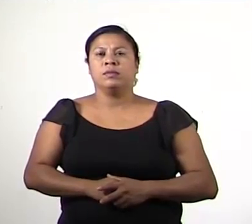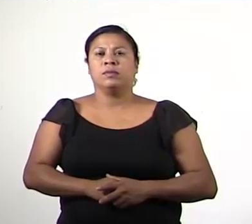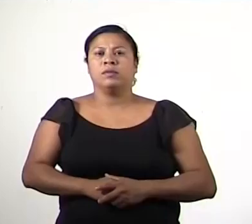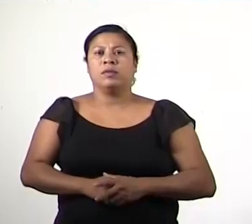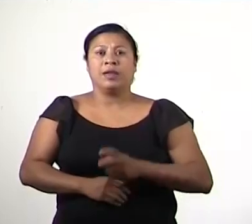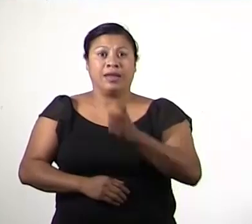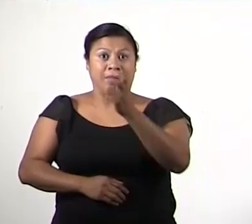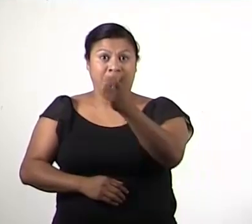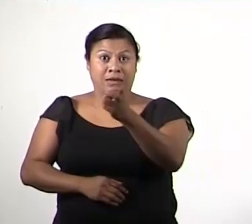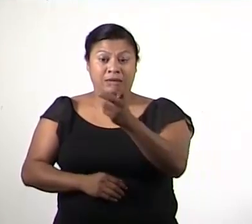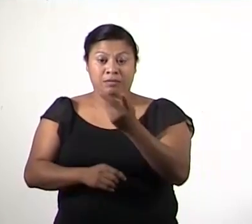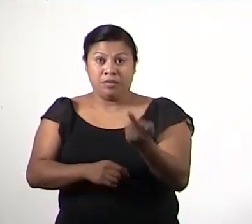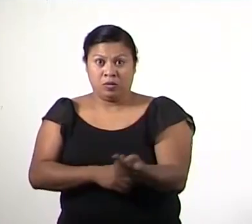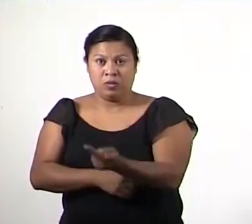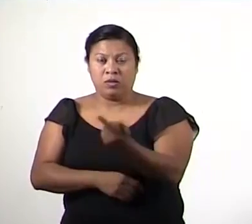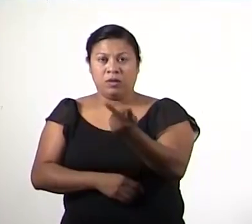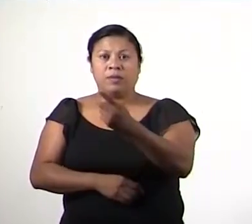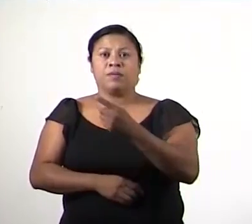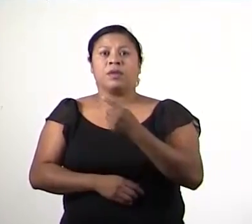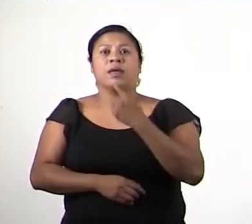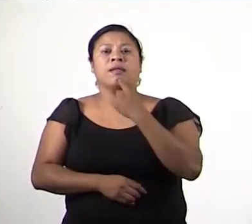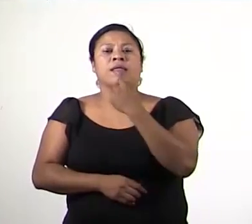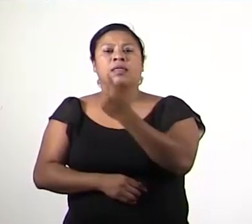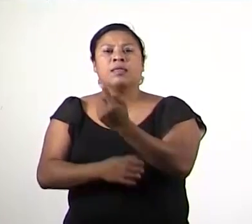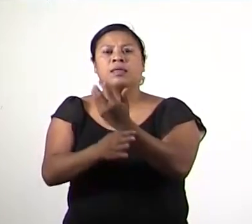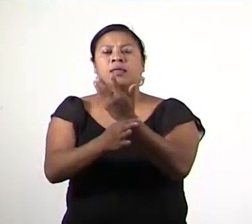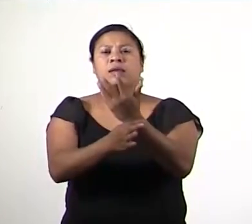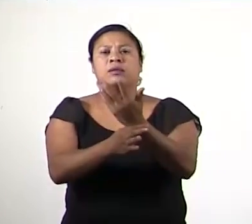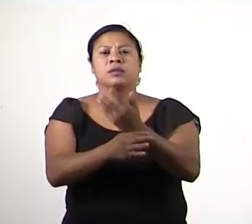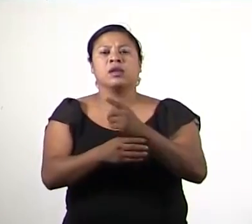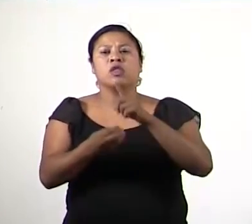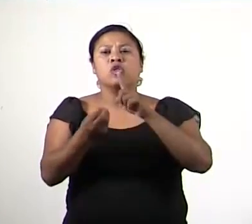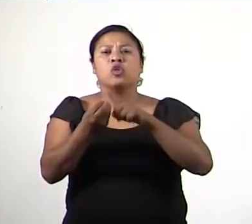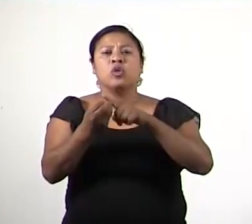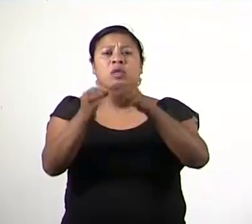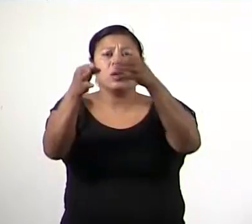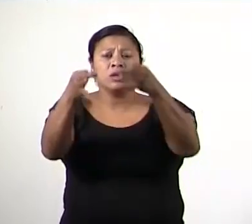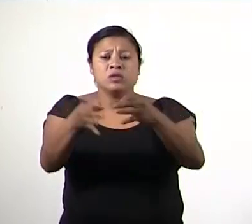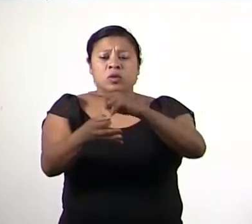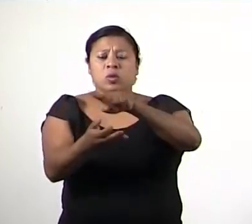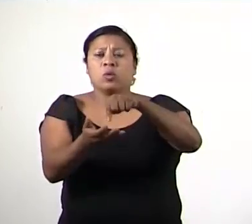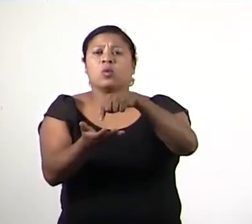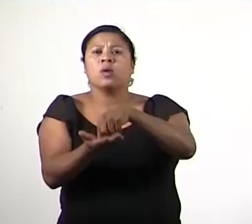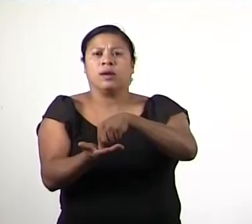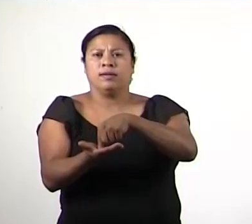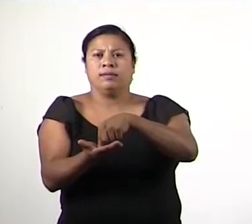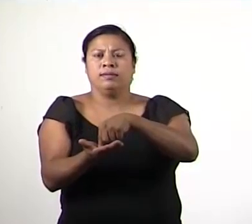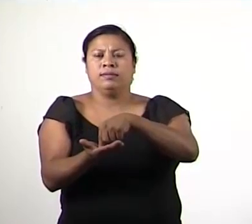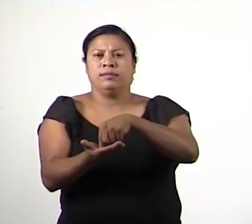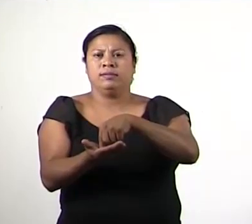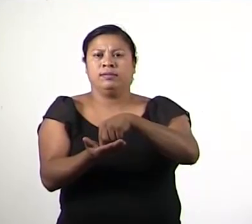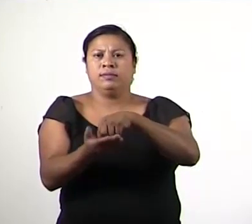Esta pregunta nos lleva a situarnos en un lugar